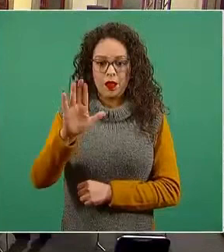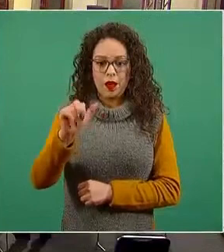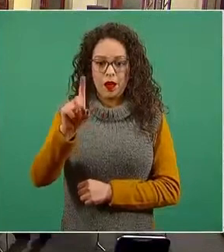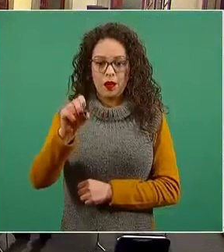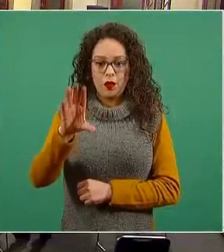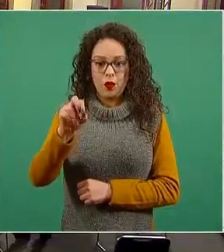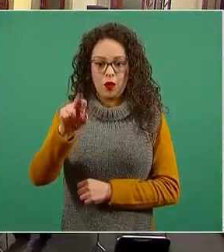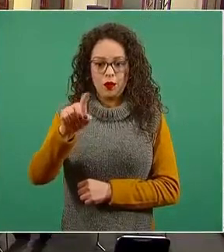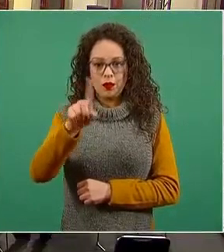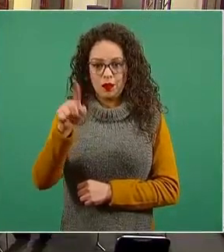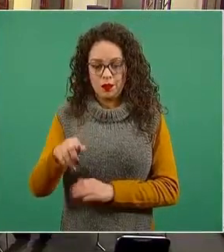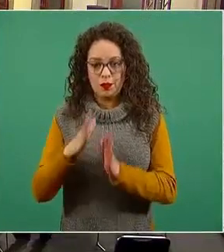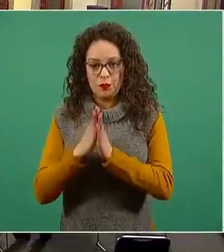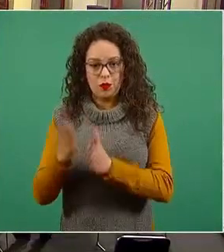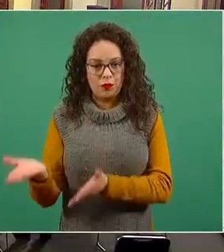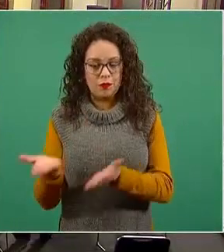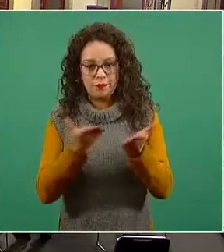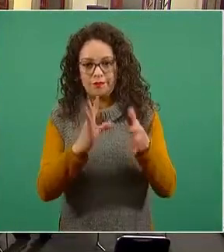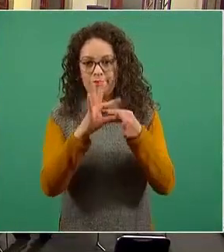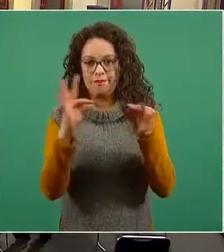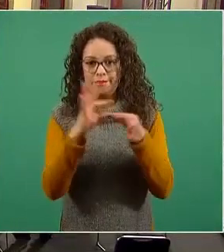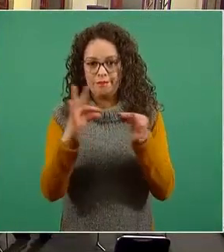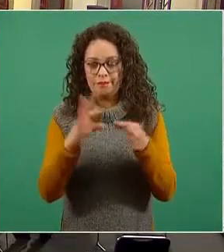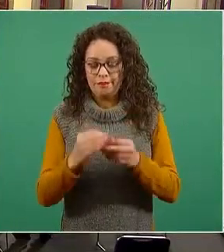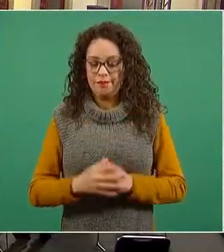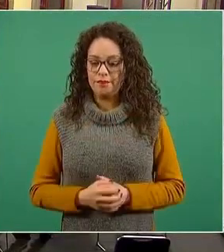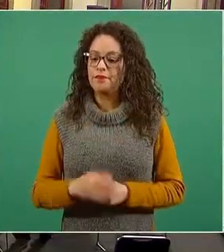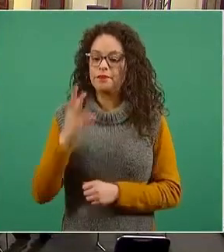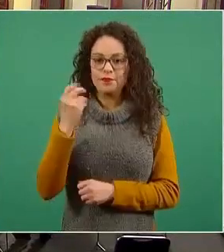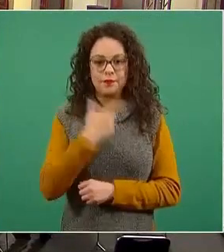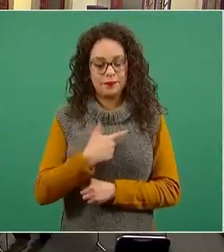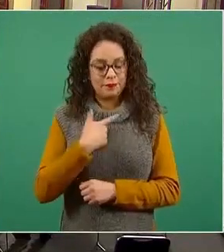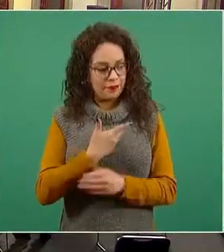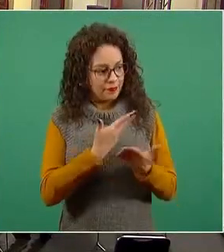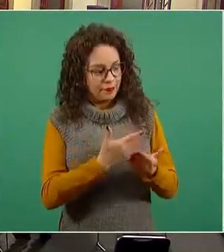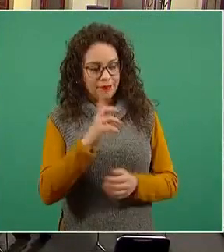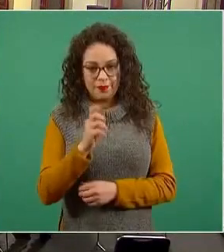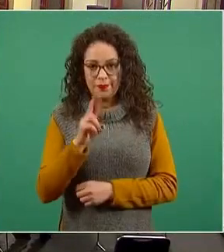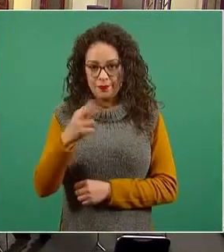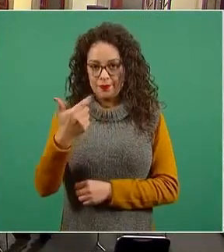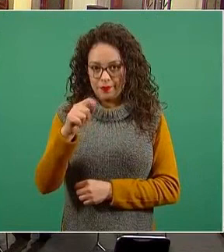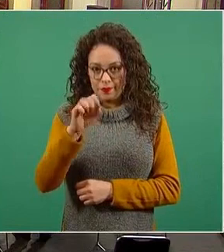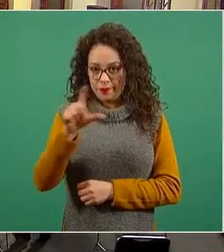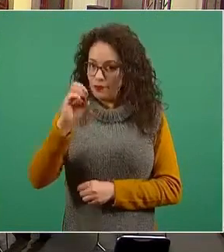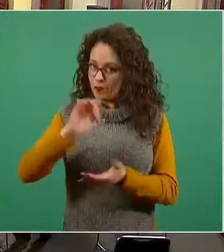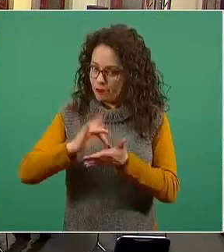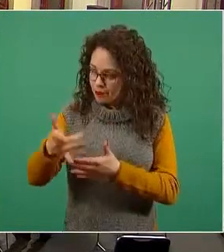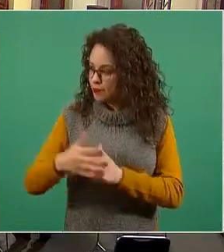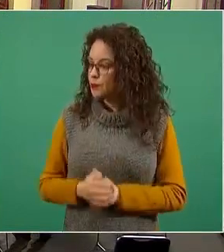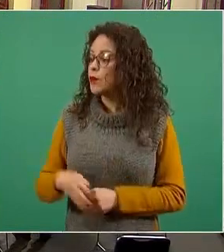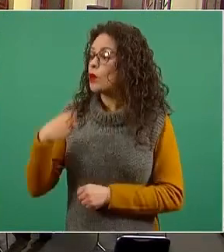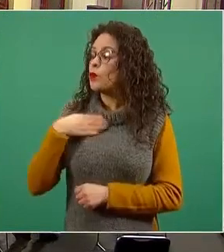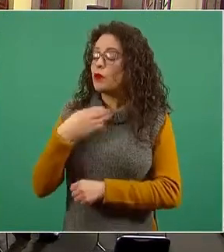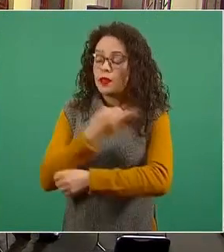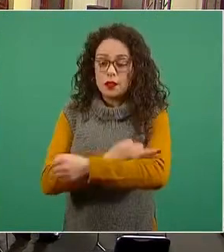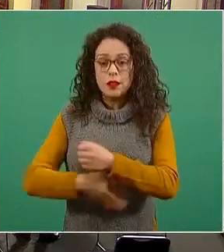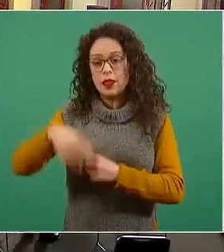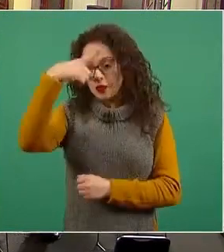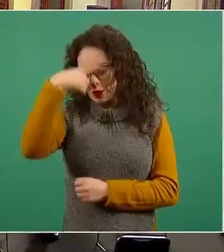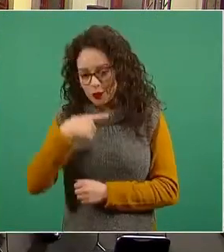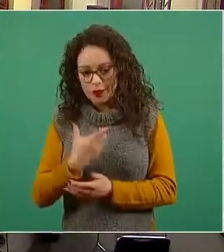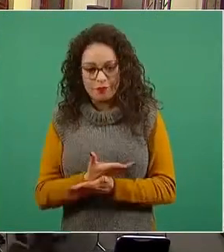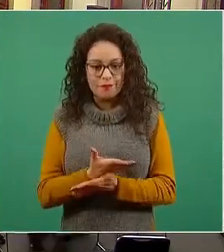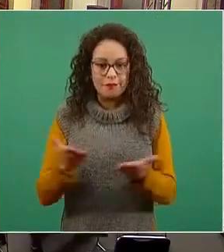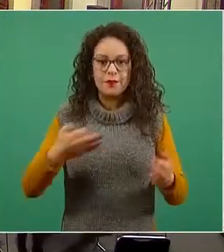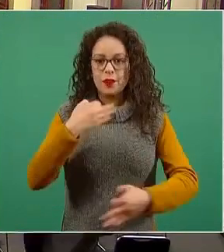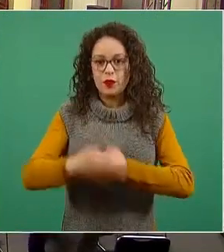amable de presentar. Con gusto, doctor López-Gatell, muchas gracias. Muy buenas tardes, buenas noches